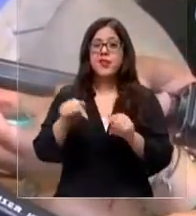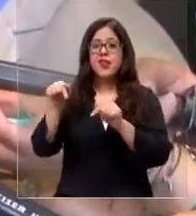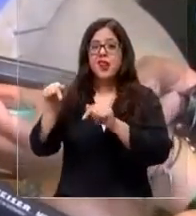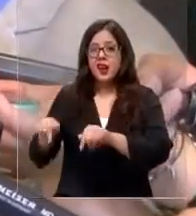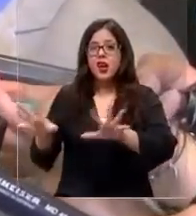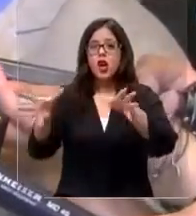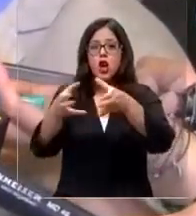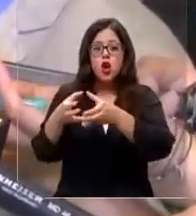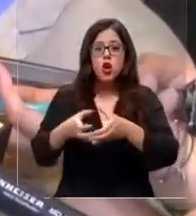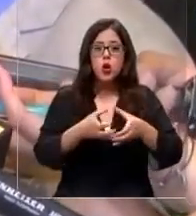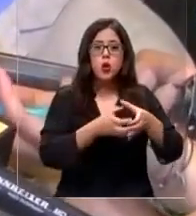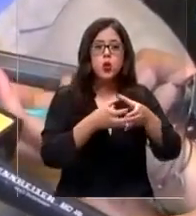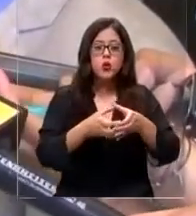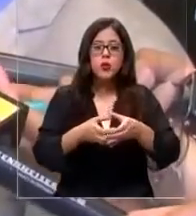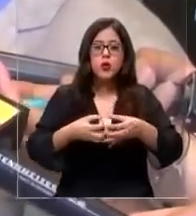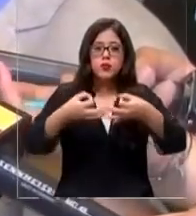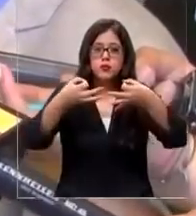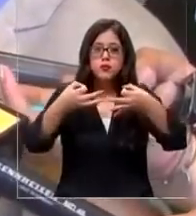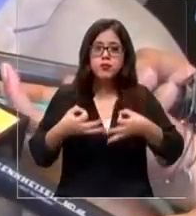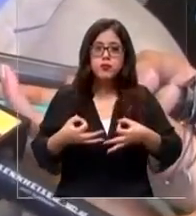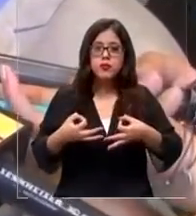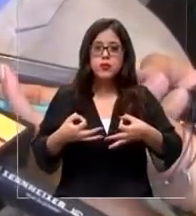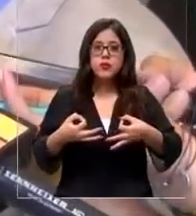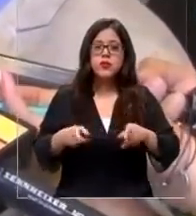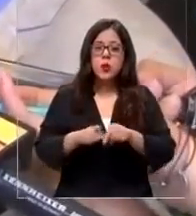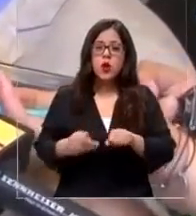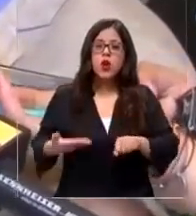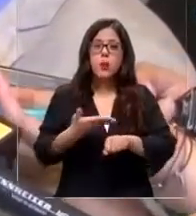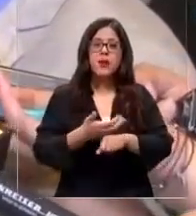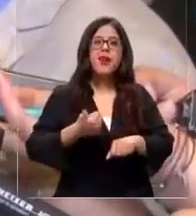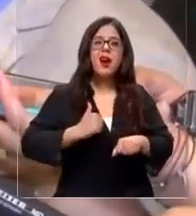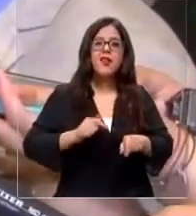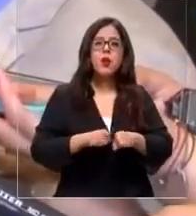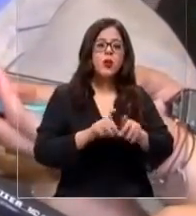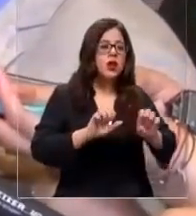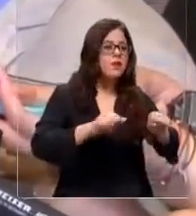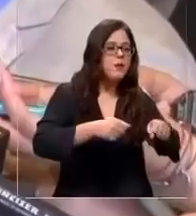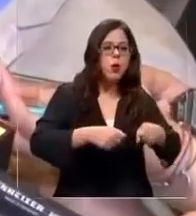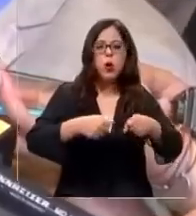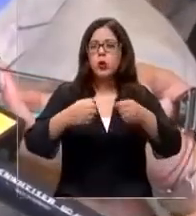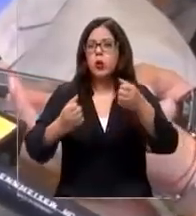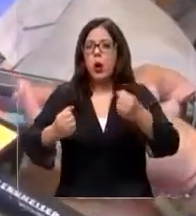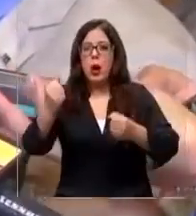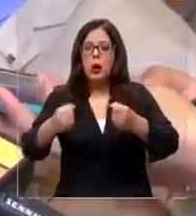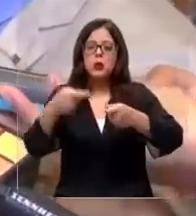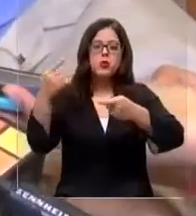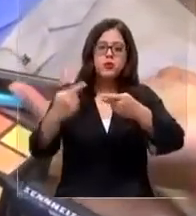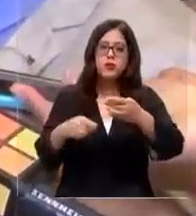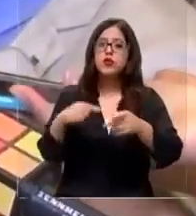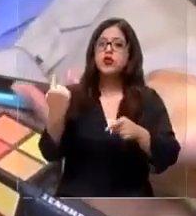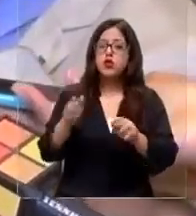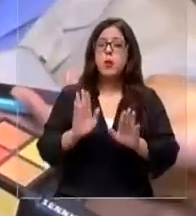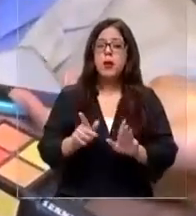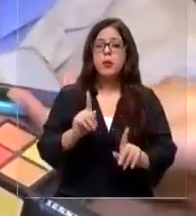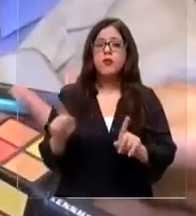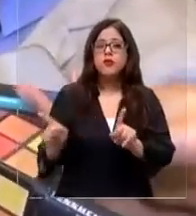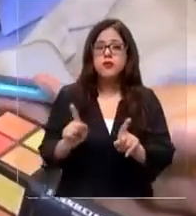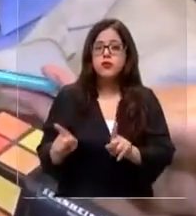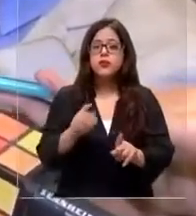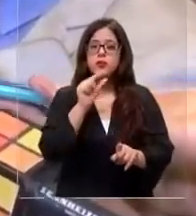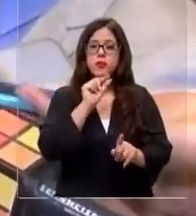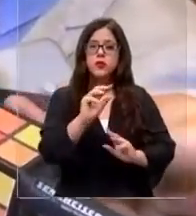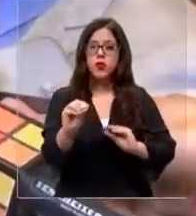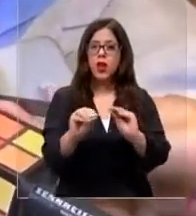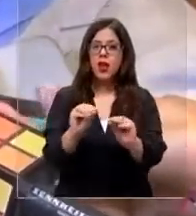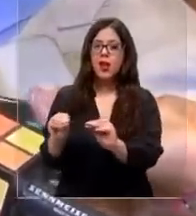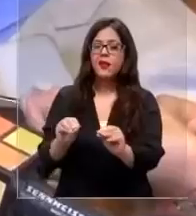los equipos motorizados que han sido lo que más nos ha solicitado Carabineros y estamos haciendo las gestiones y esperamos muy prontamente hacer anuncios